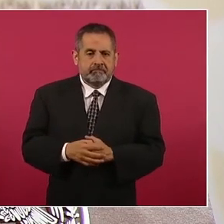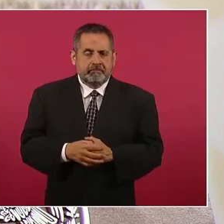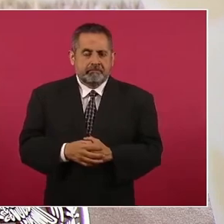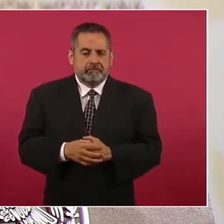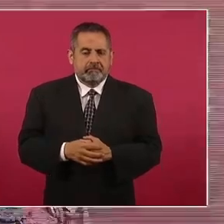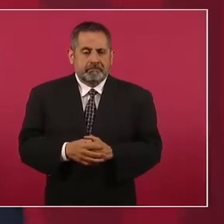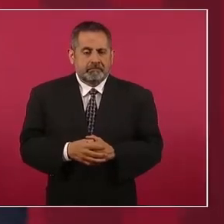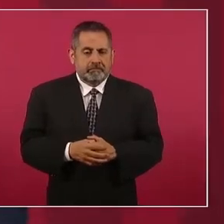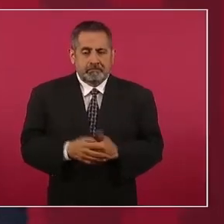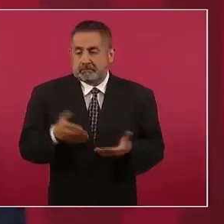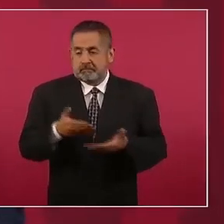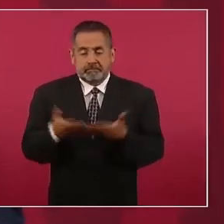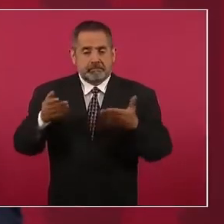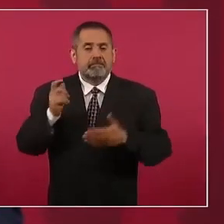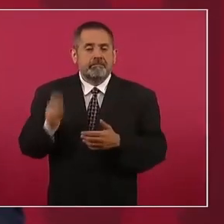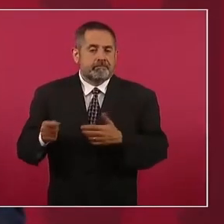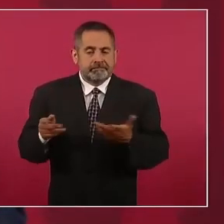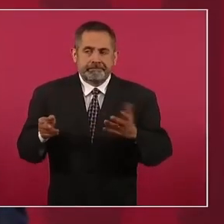De ahora es